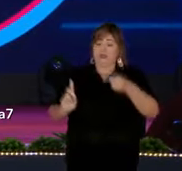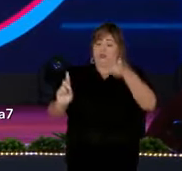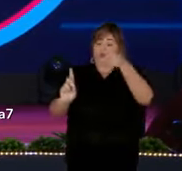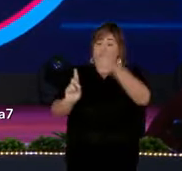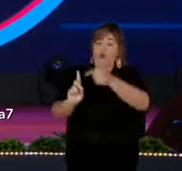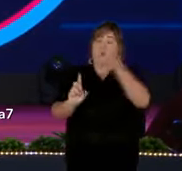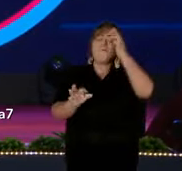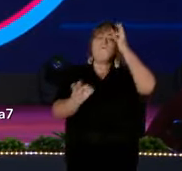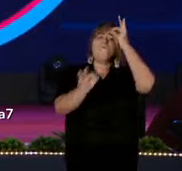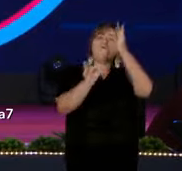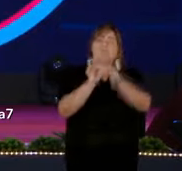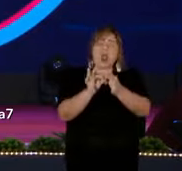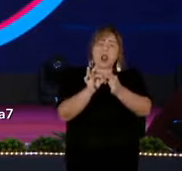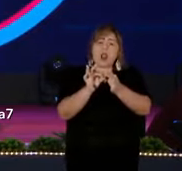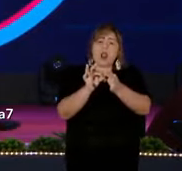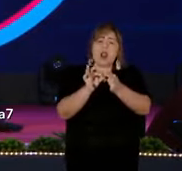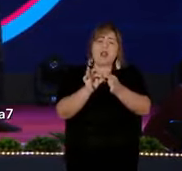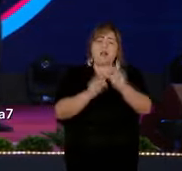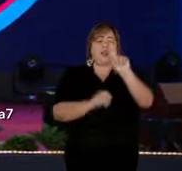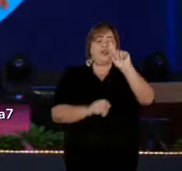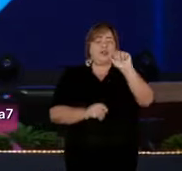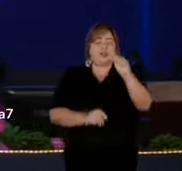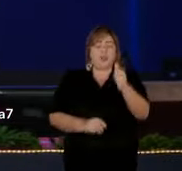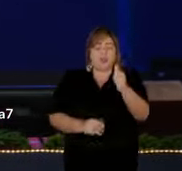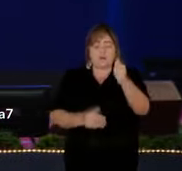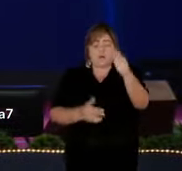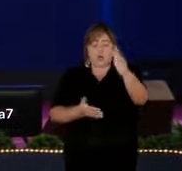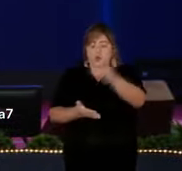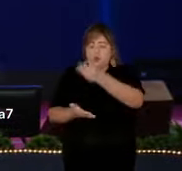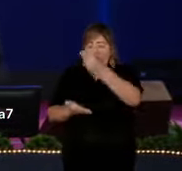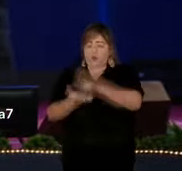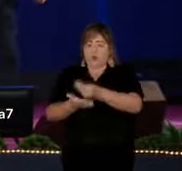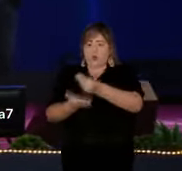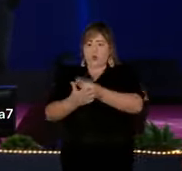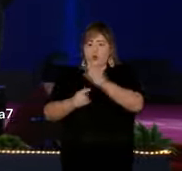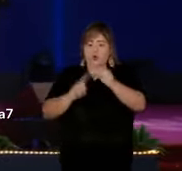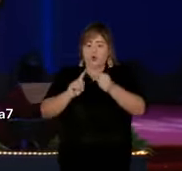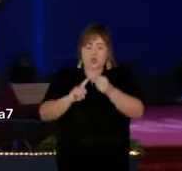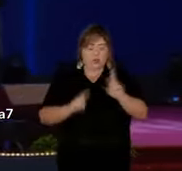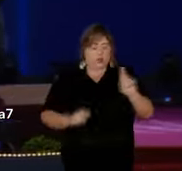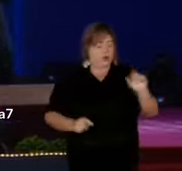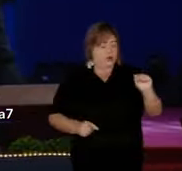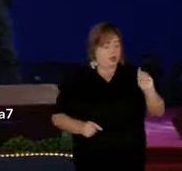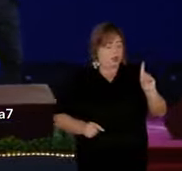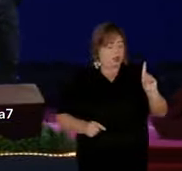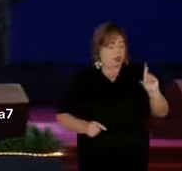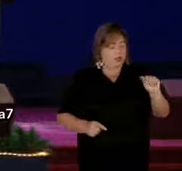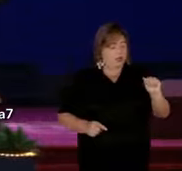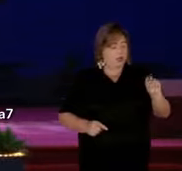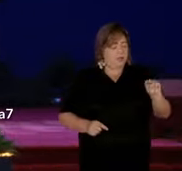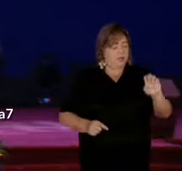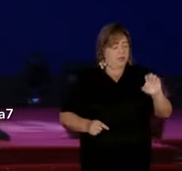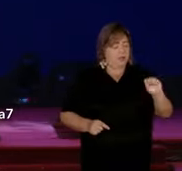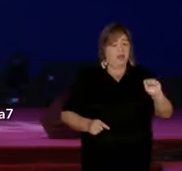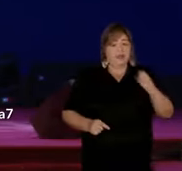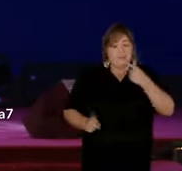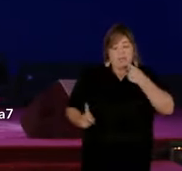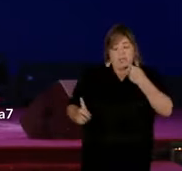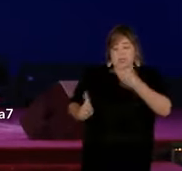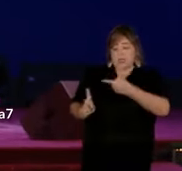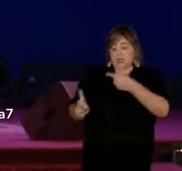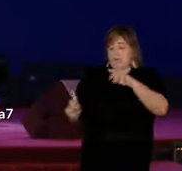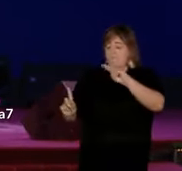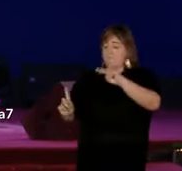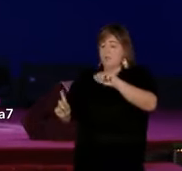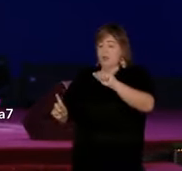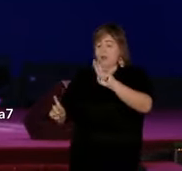y en tus ofrendas. Yo le dije, sí, Radamés. Pero cuando Radamés me dijo esto, oye esto, Rafa, Marín, ¿sabes lo